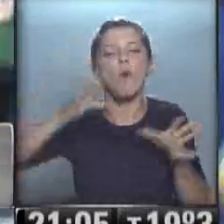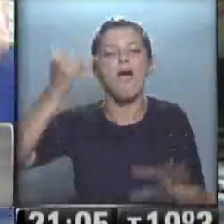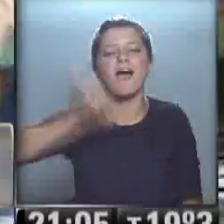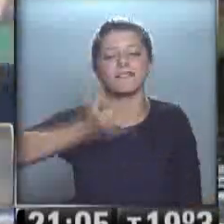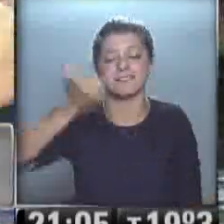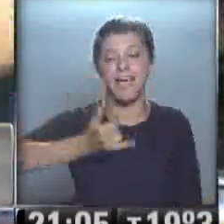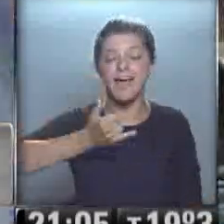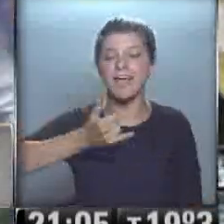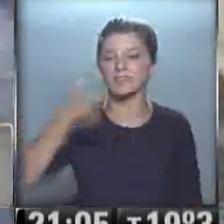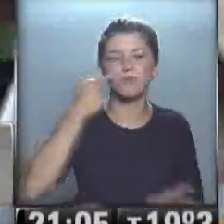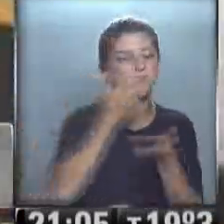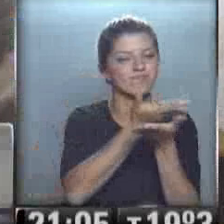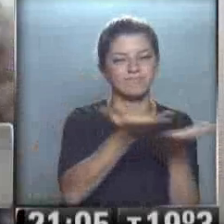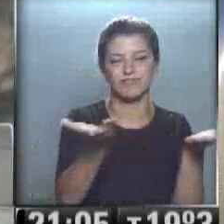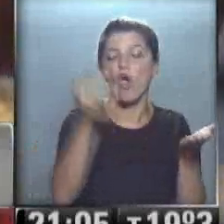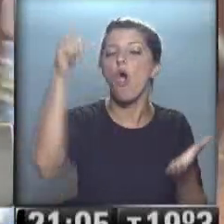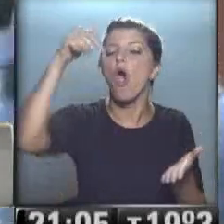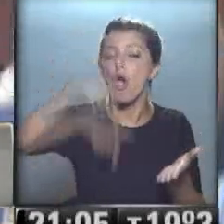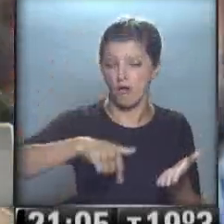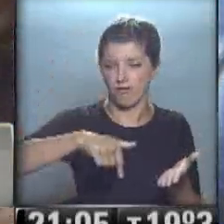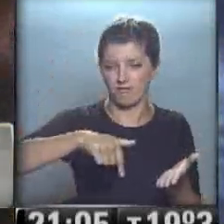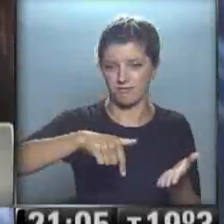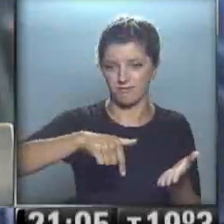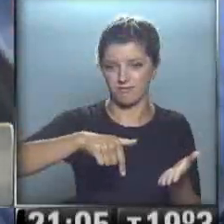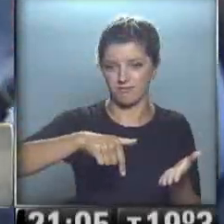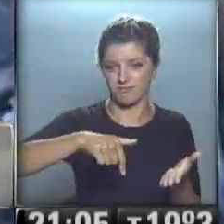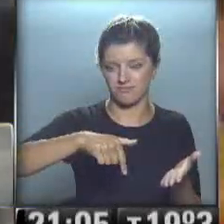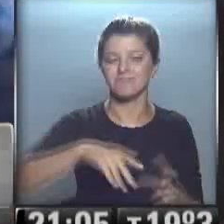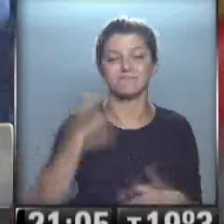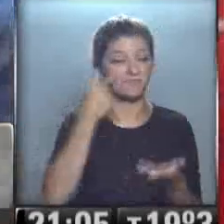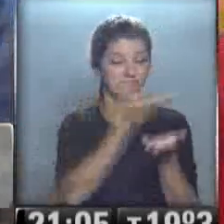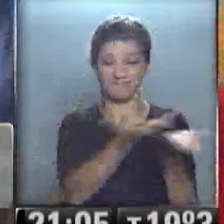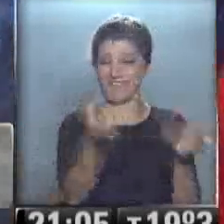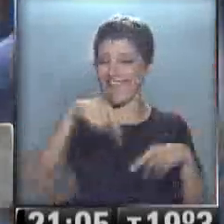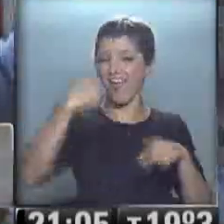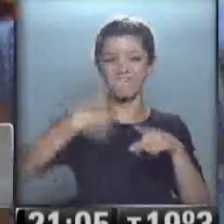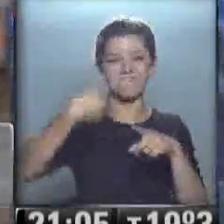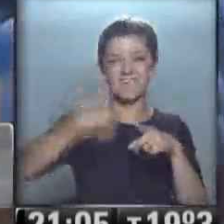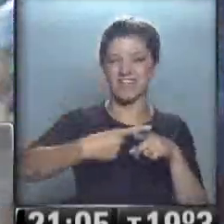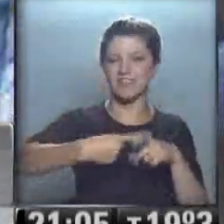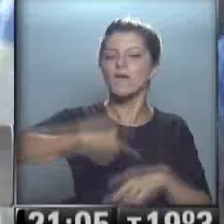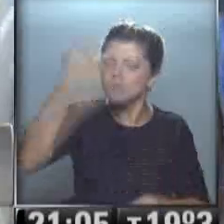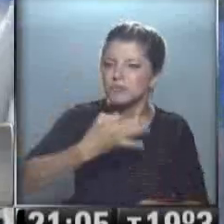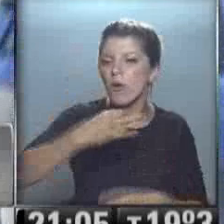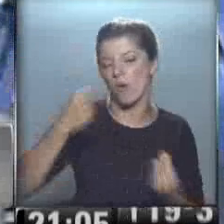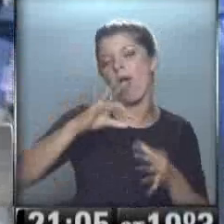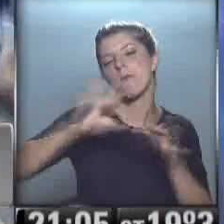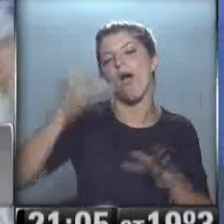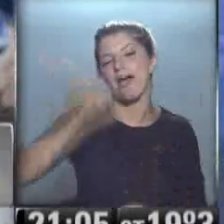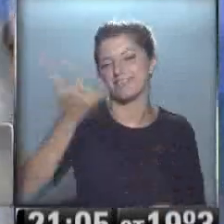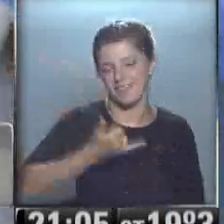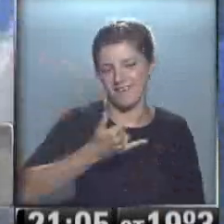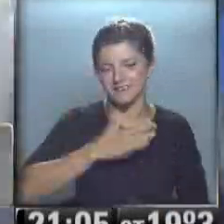y la vivimos hoy! De esta manera la reivindicamos con